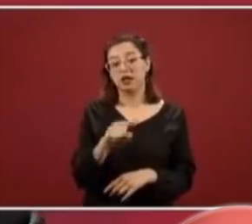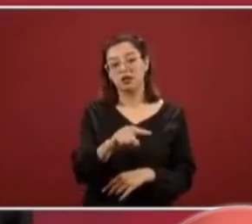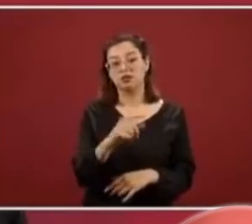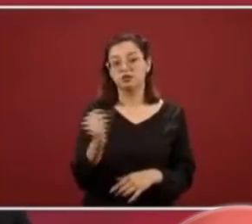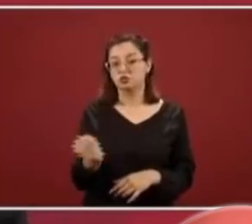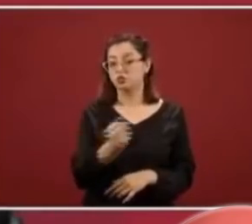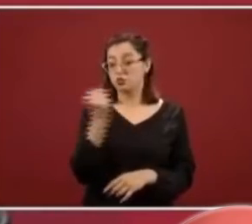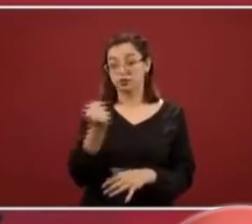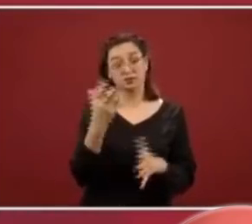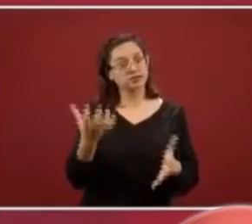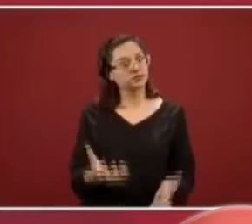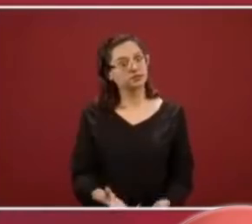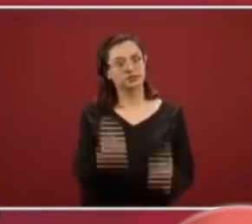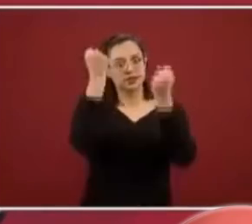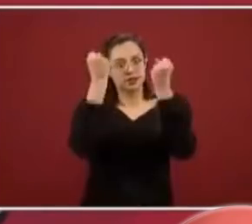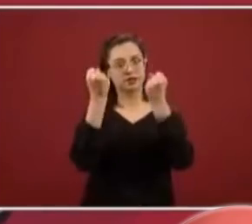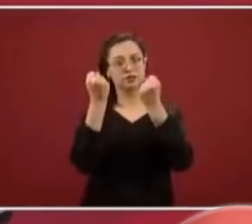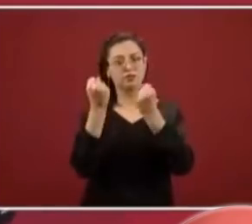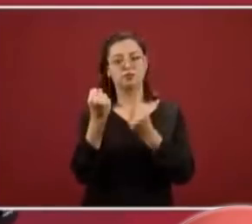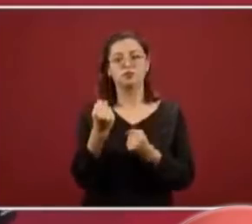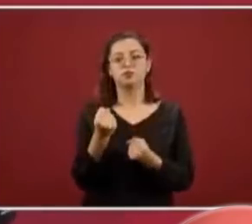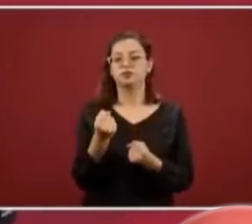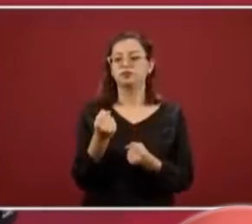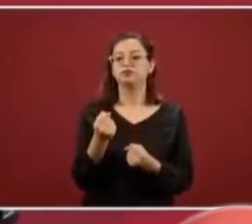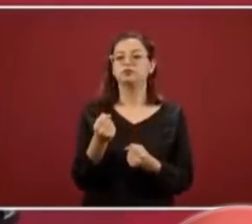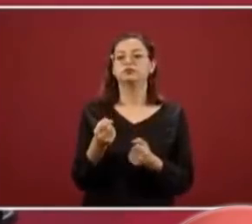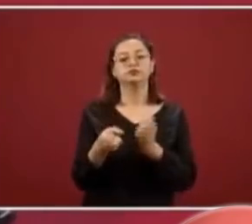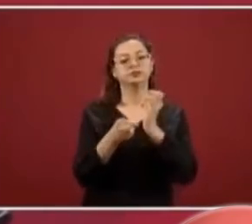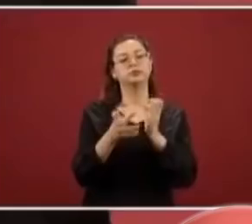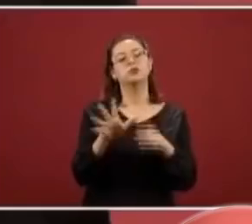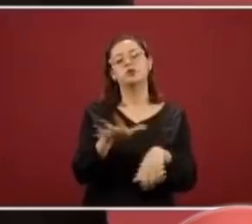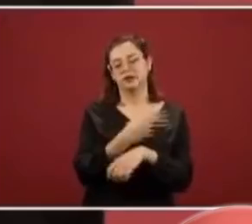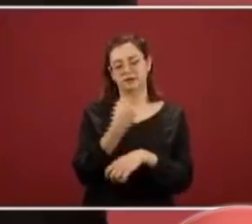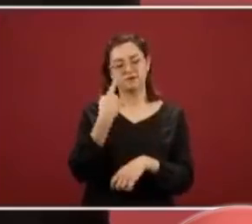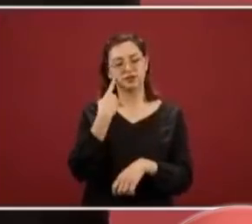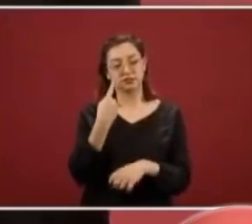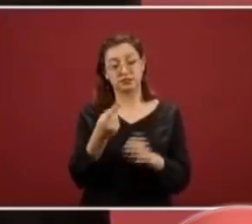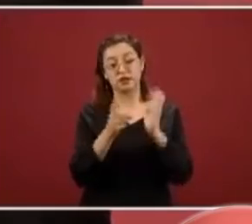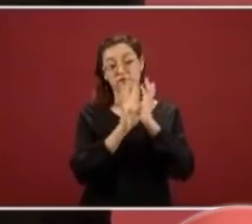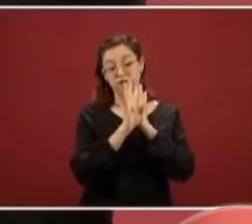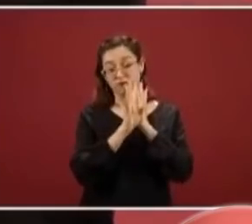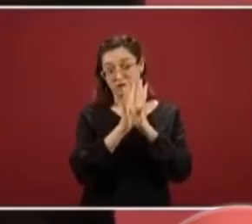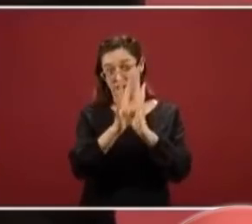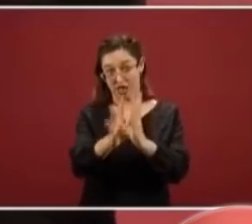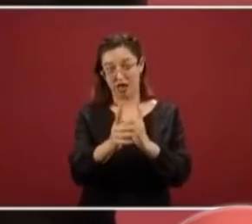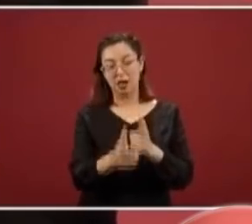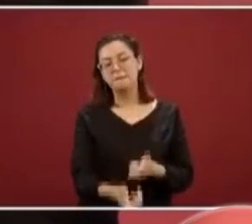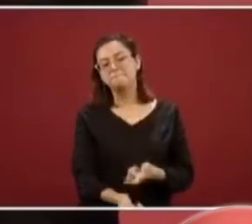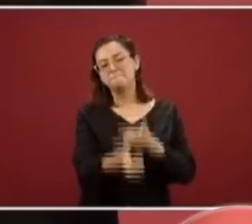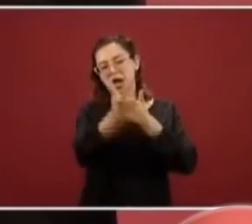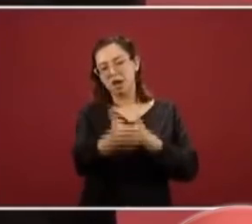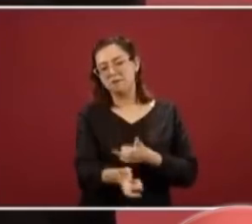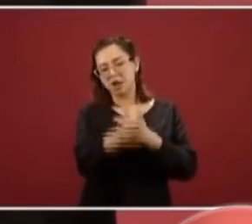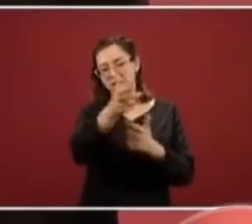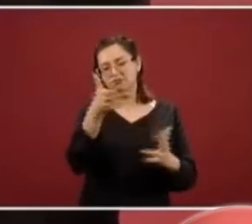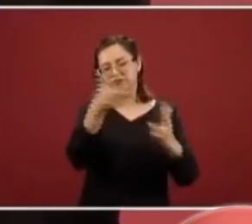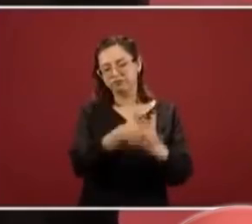lo llevaban, iba en la fila y según cuenta él mismo,